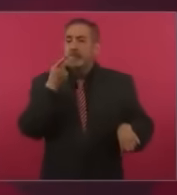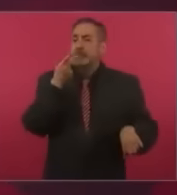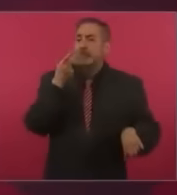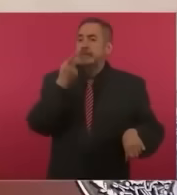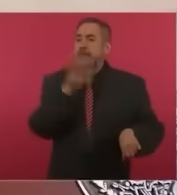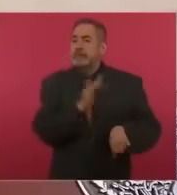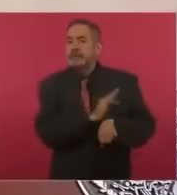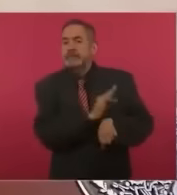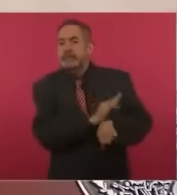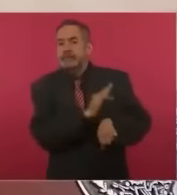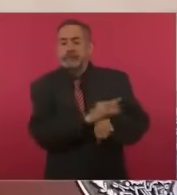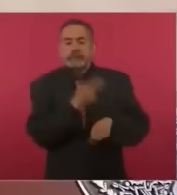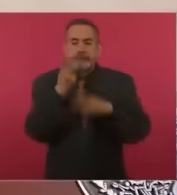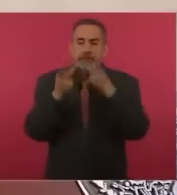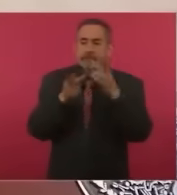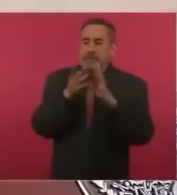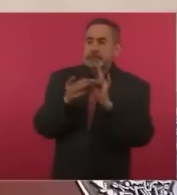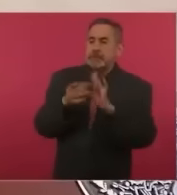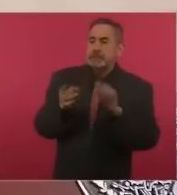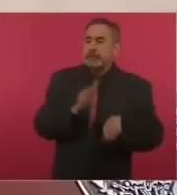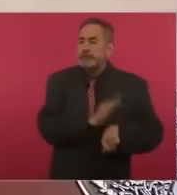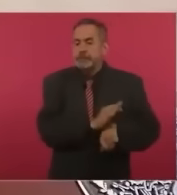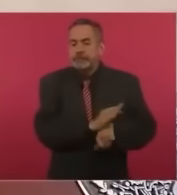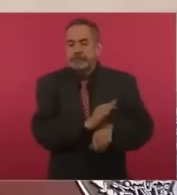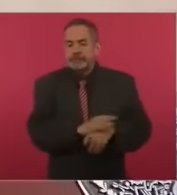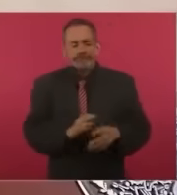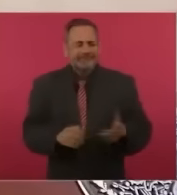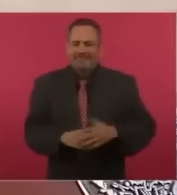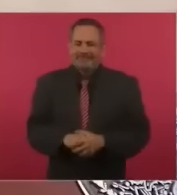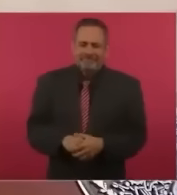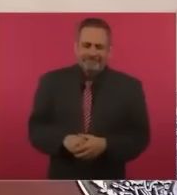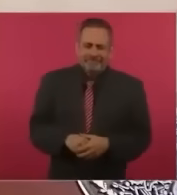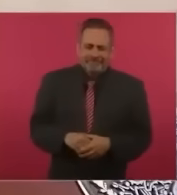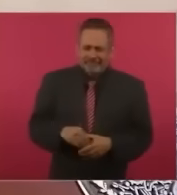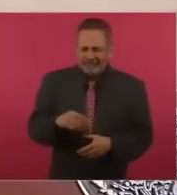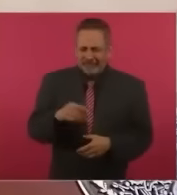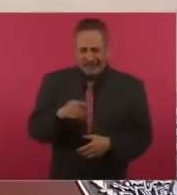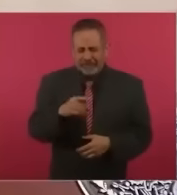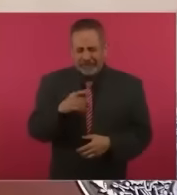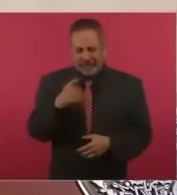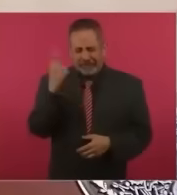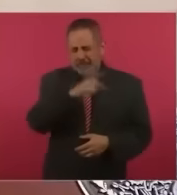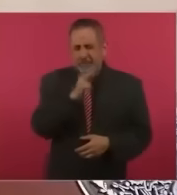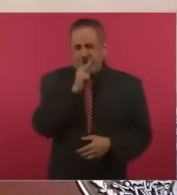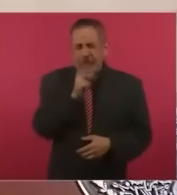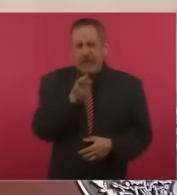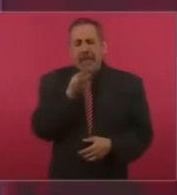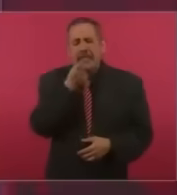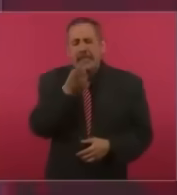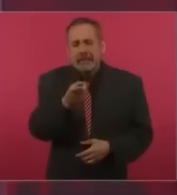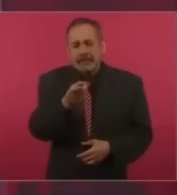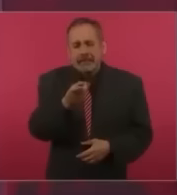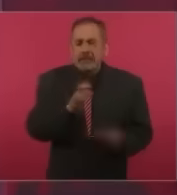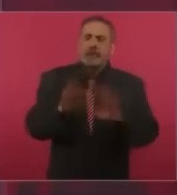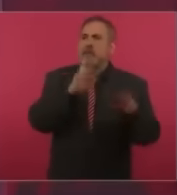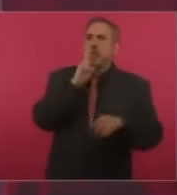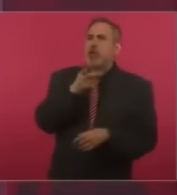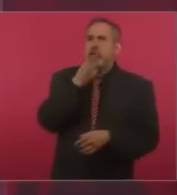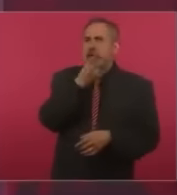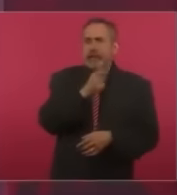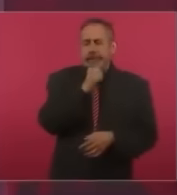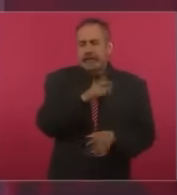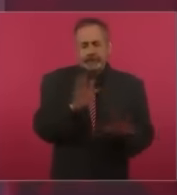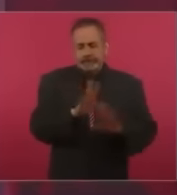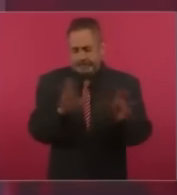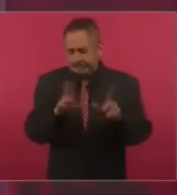todo eso además aderezado con una buena pisca ética de cristianismo primigenio su relación con la izquierda